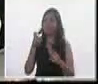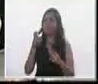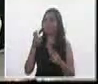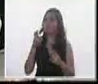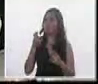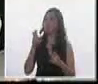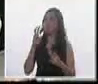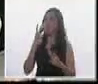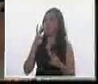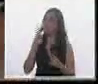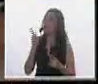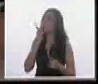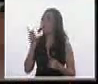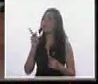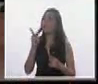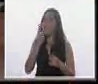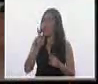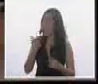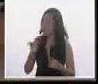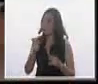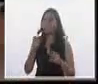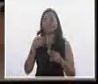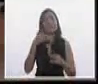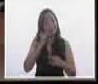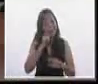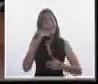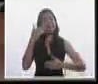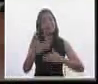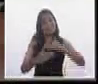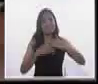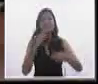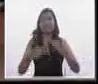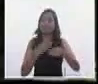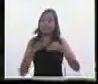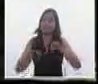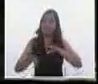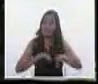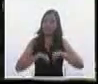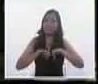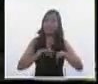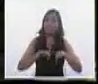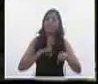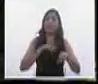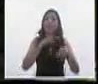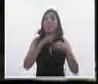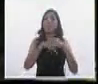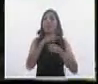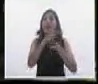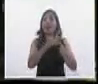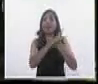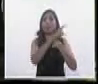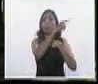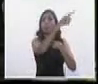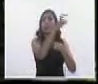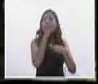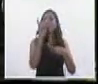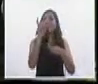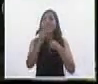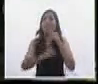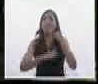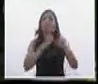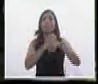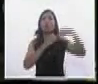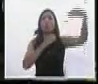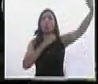Pues sí sí la verdad es es todo un proceso estamos en transición los países más adelantados nos ganan con 30 años